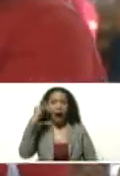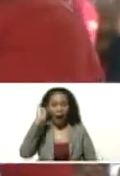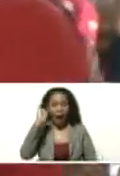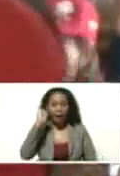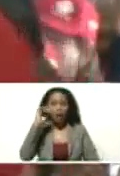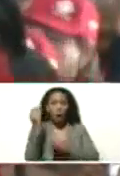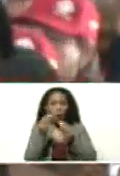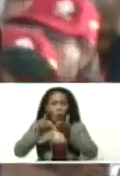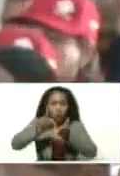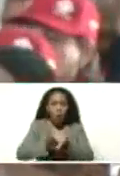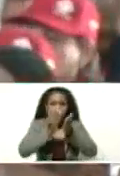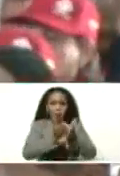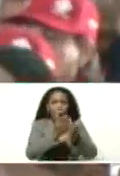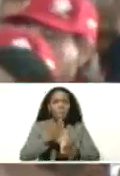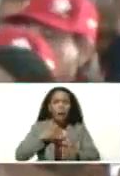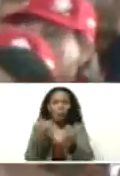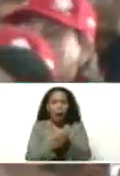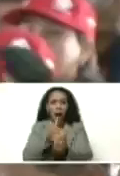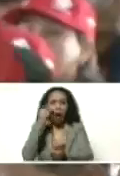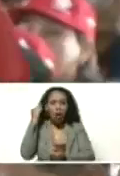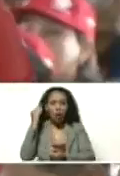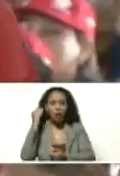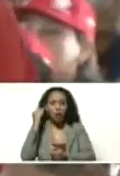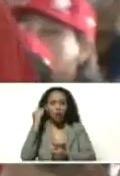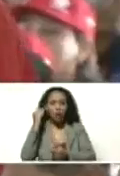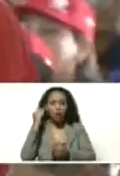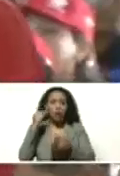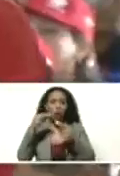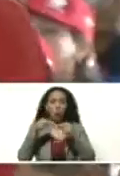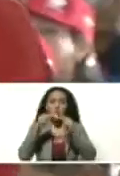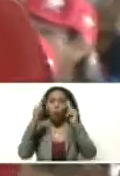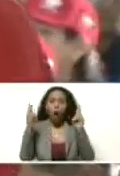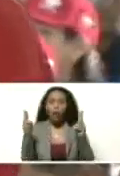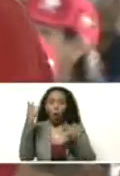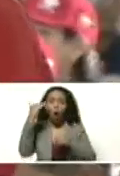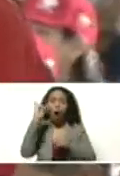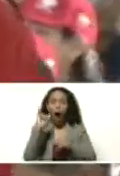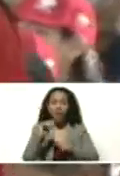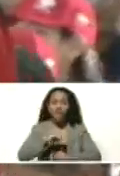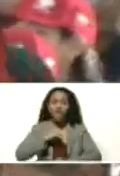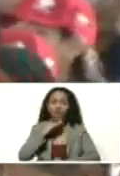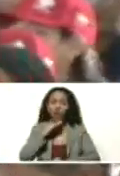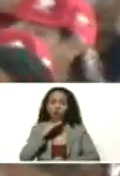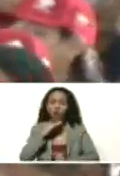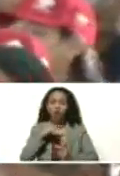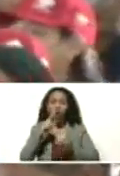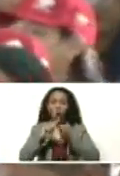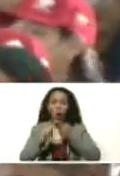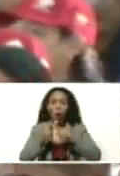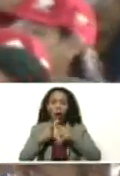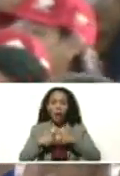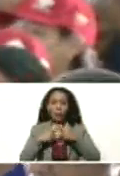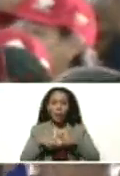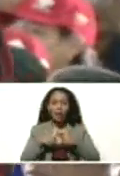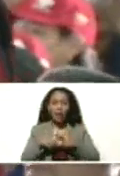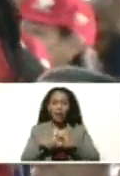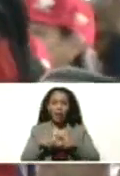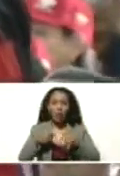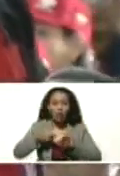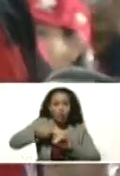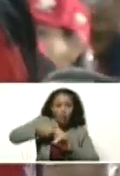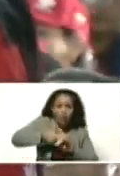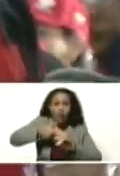que han sacado mis hermanos y hermanas de las muelles. Tenemos gabarras. Tenemos gabarras de perforación,